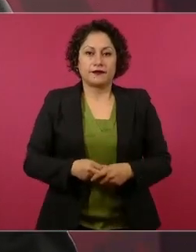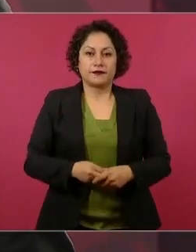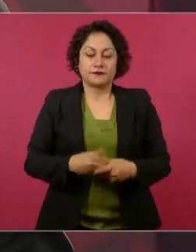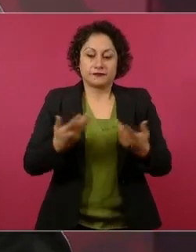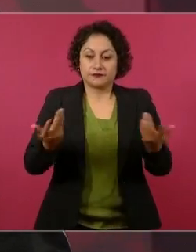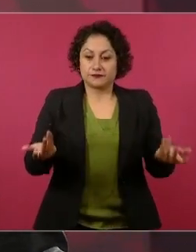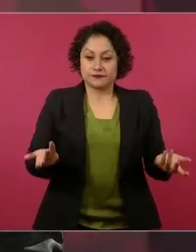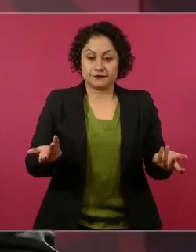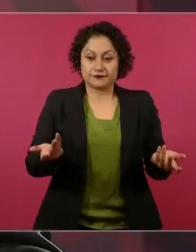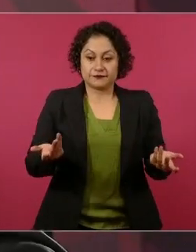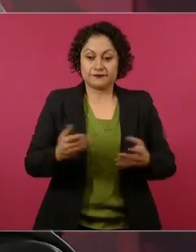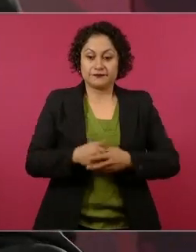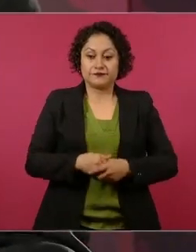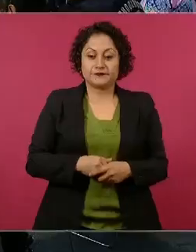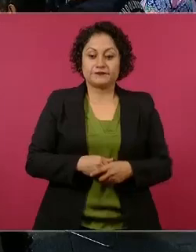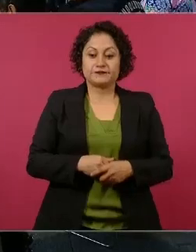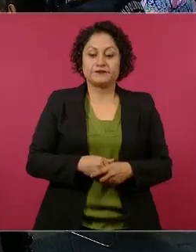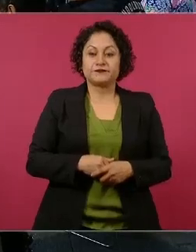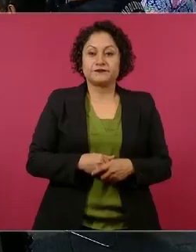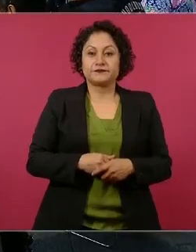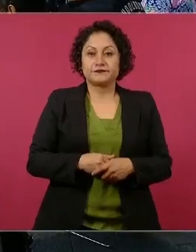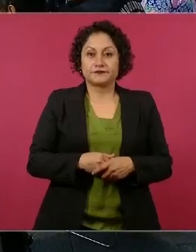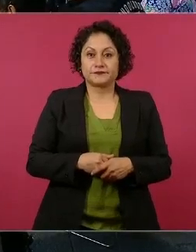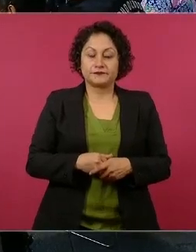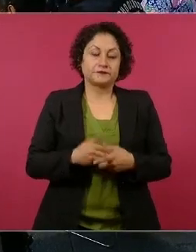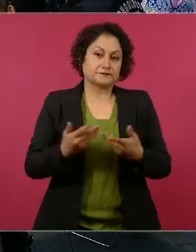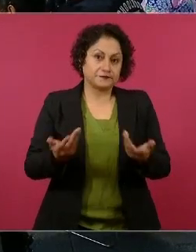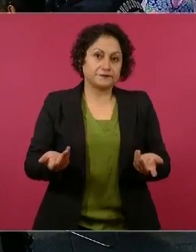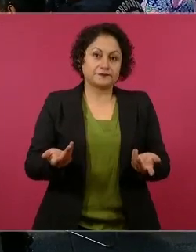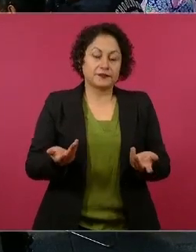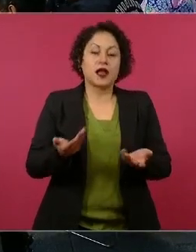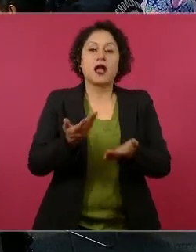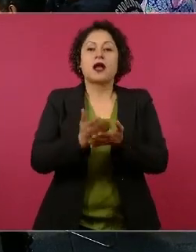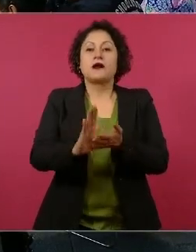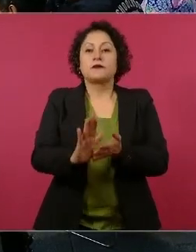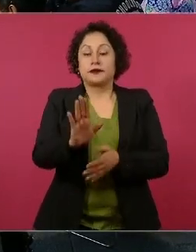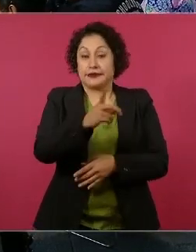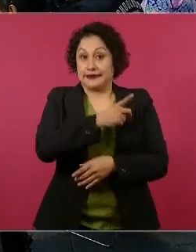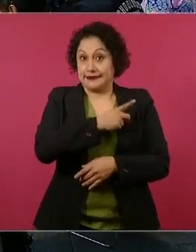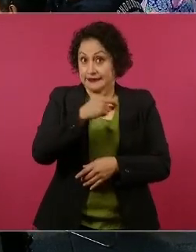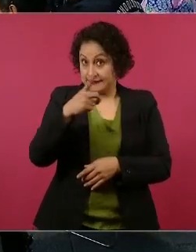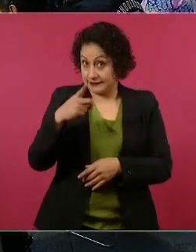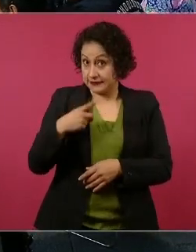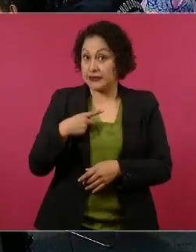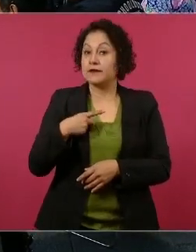Tenemos que hacer un trabajo, que lo hemos hecho, de cuántos